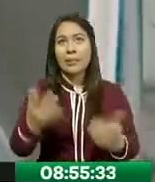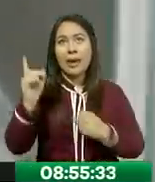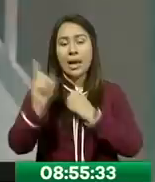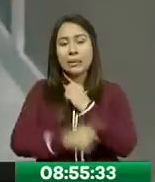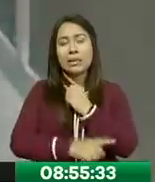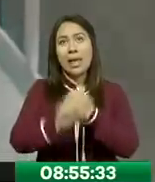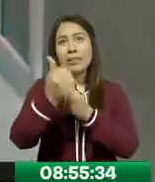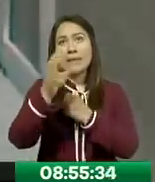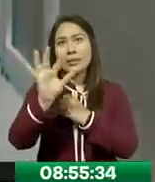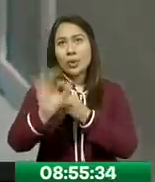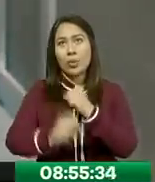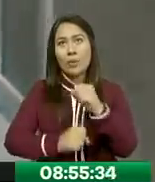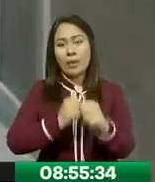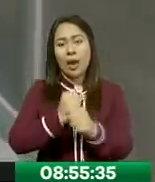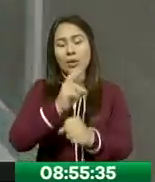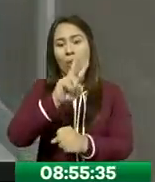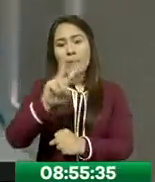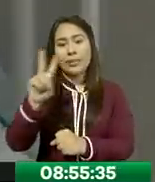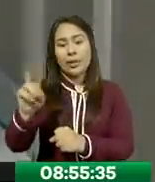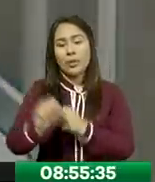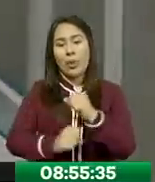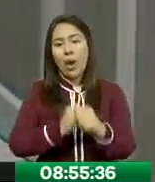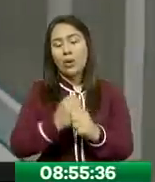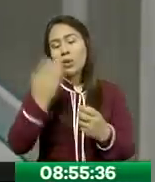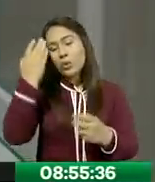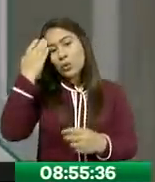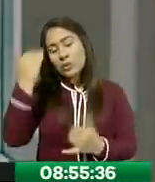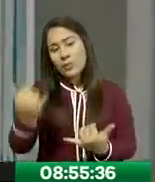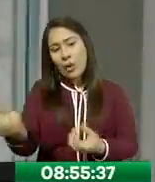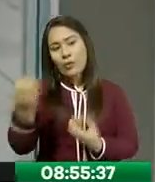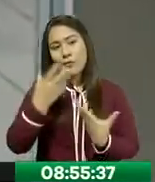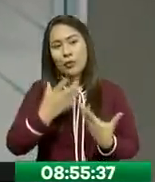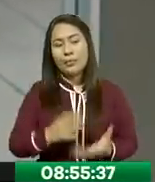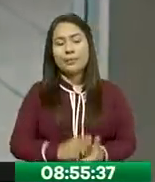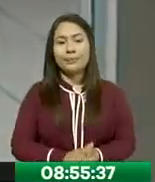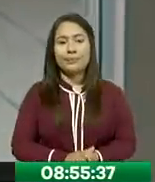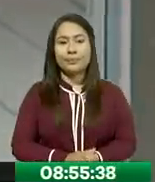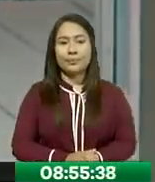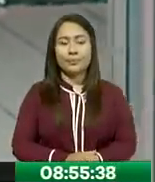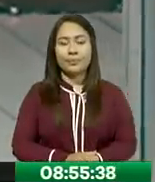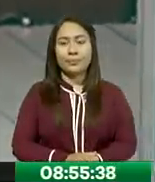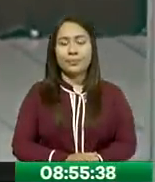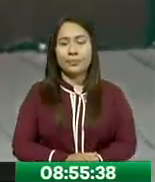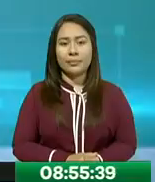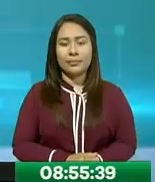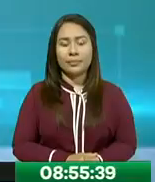de 19 a 22 años de prisión. Informó Roselena Vázquez.